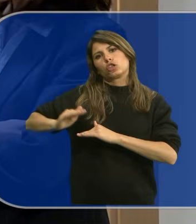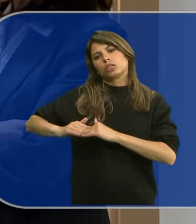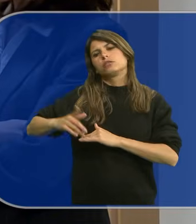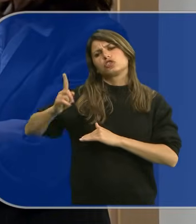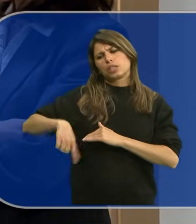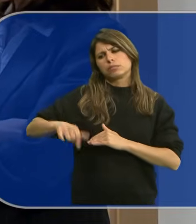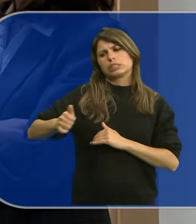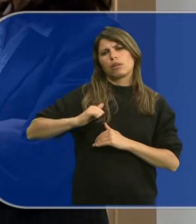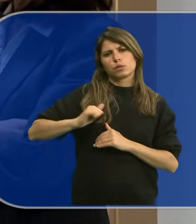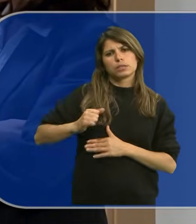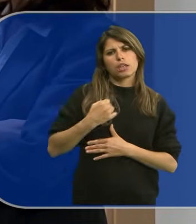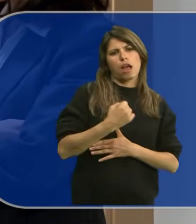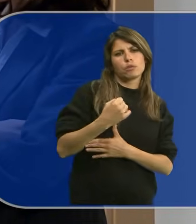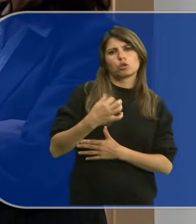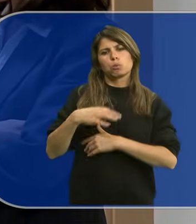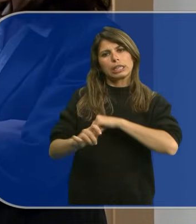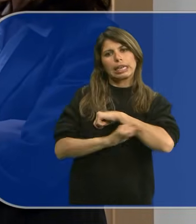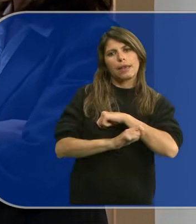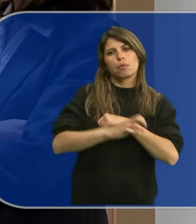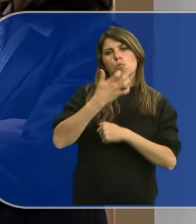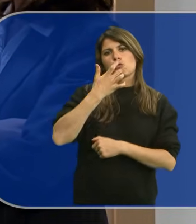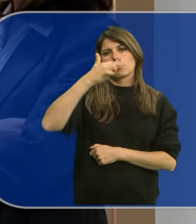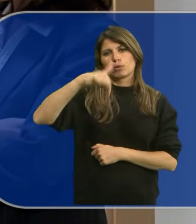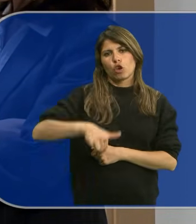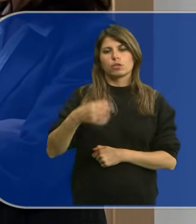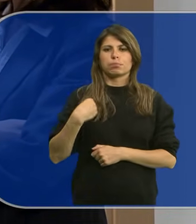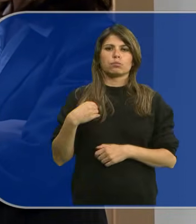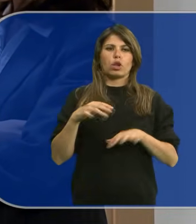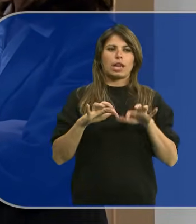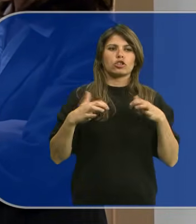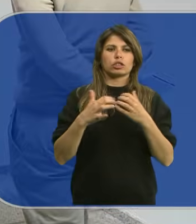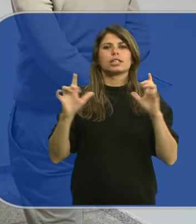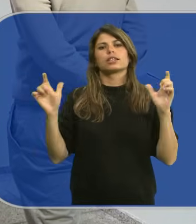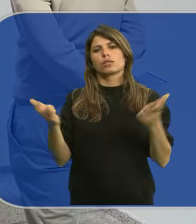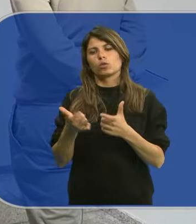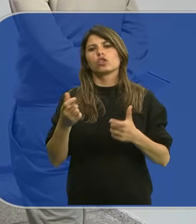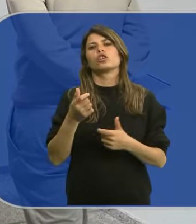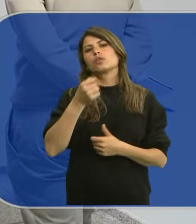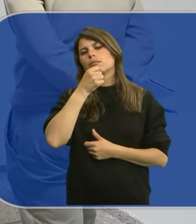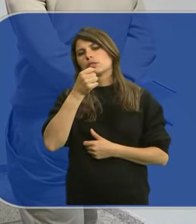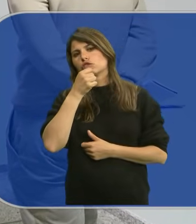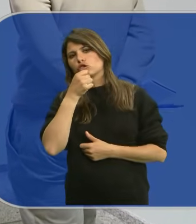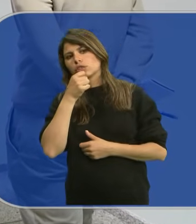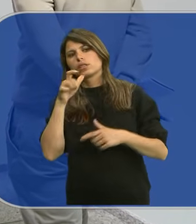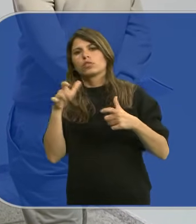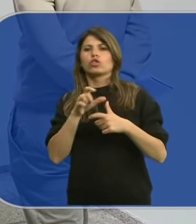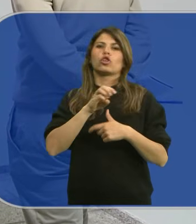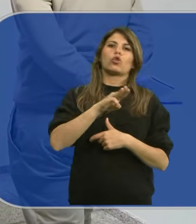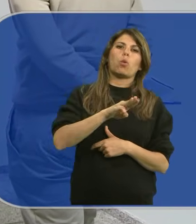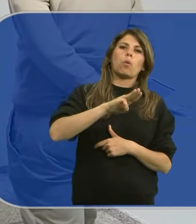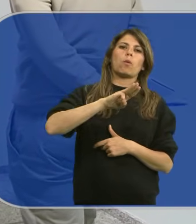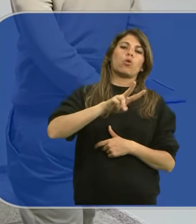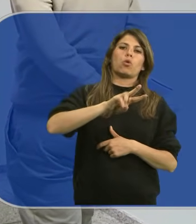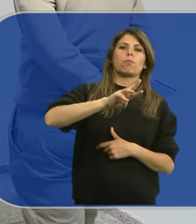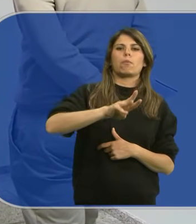porque saben que pueden ser clave. Hoy, por ejemplo, aquí en las Cortes se han reunido el Partido Socialista y la UPL. A